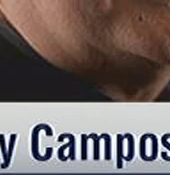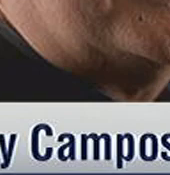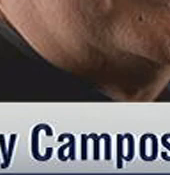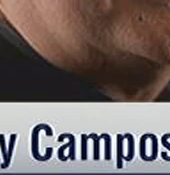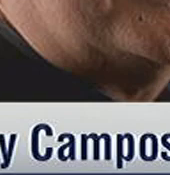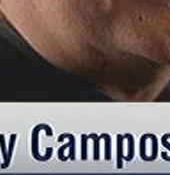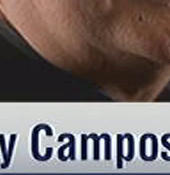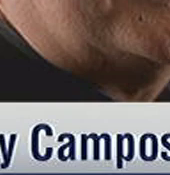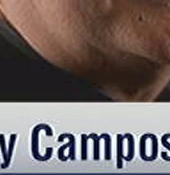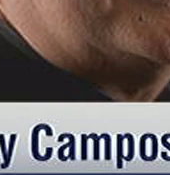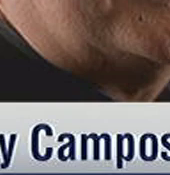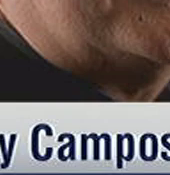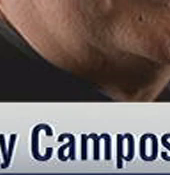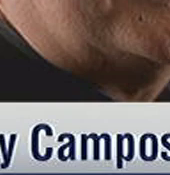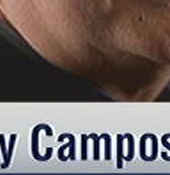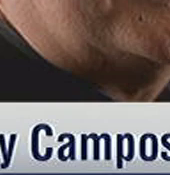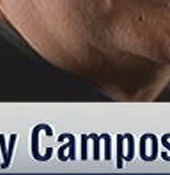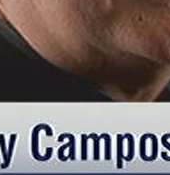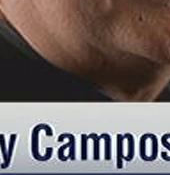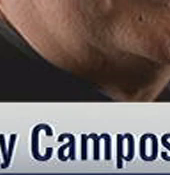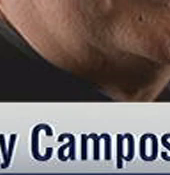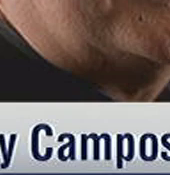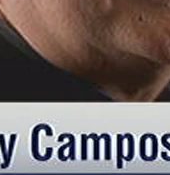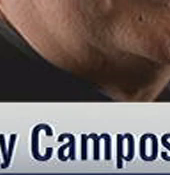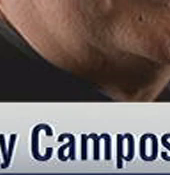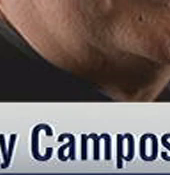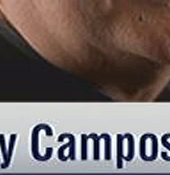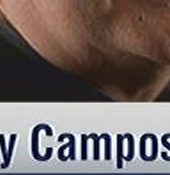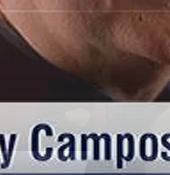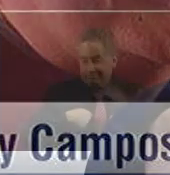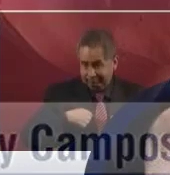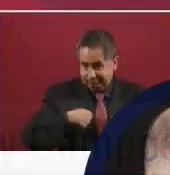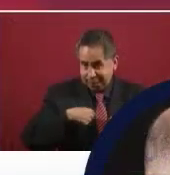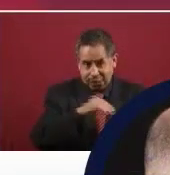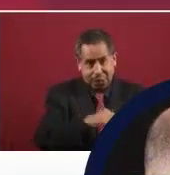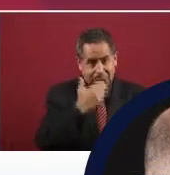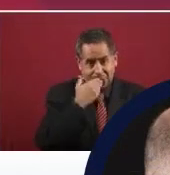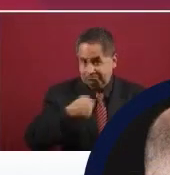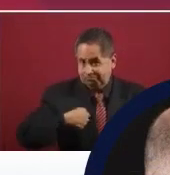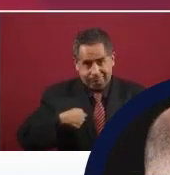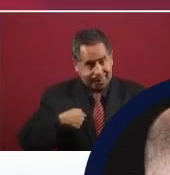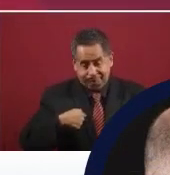Así, de una manera Oye, natural. Entonces, Luis eso. Alberto, en mis presentaciones